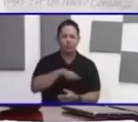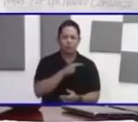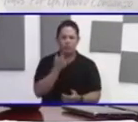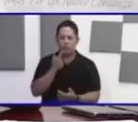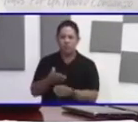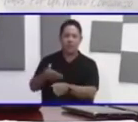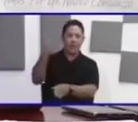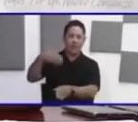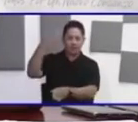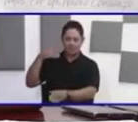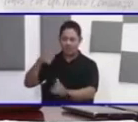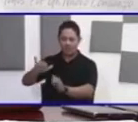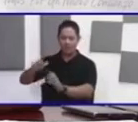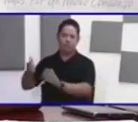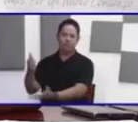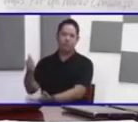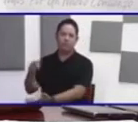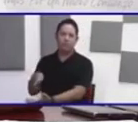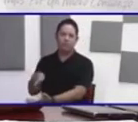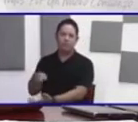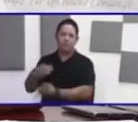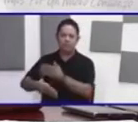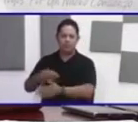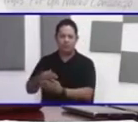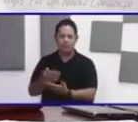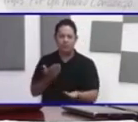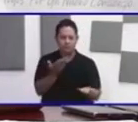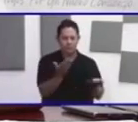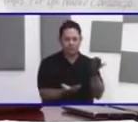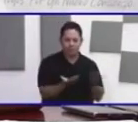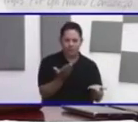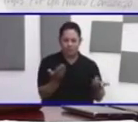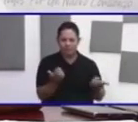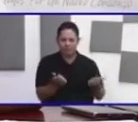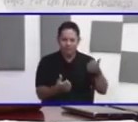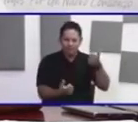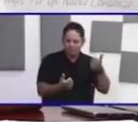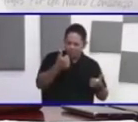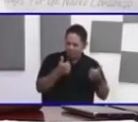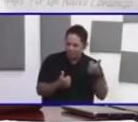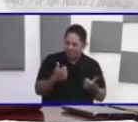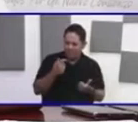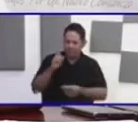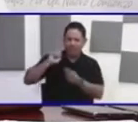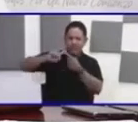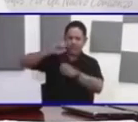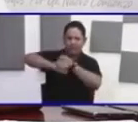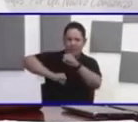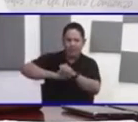ya que estuvieron presupuestados e incorporados al presupuesto departamental del año 2020, tenemos que